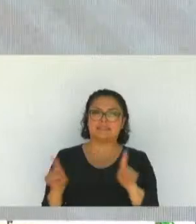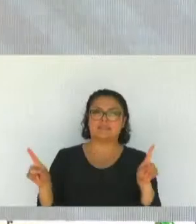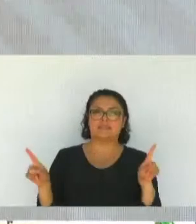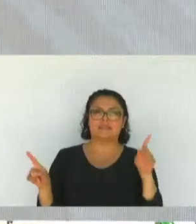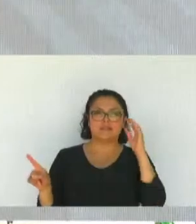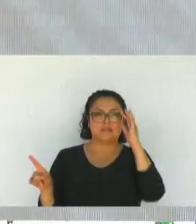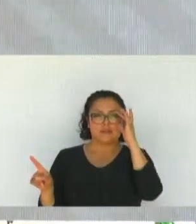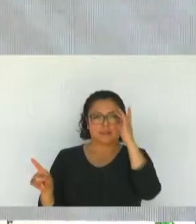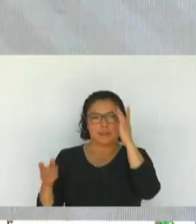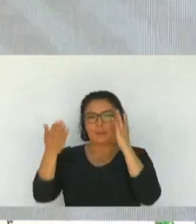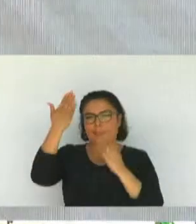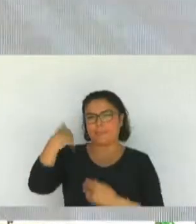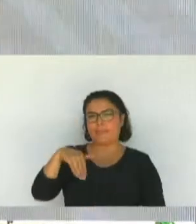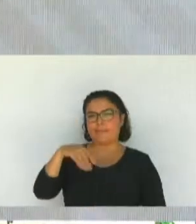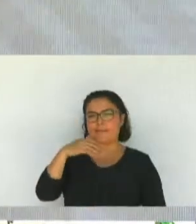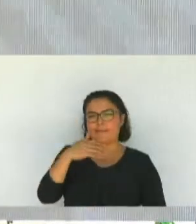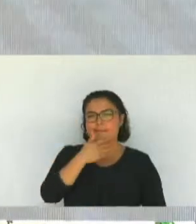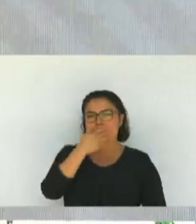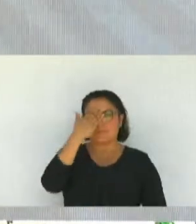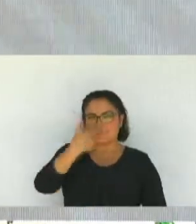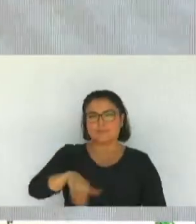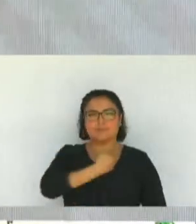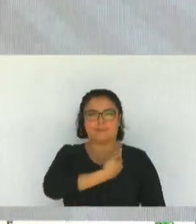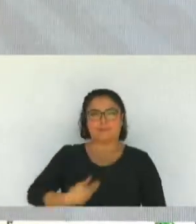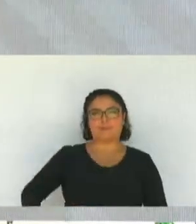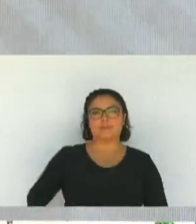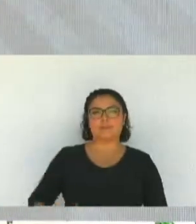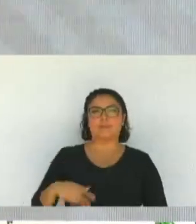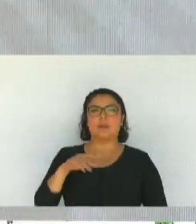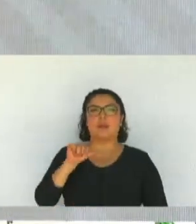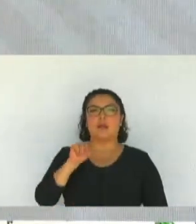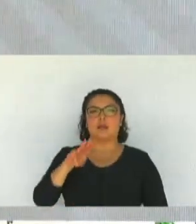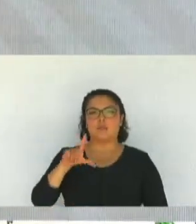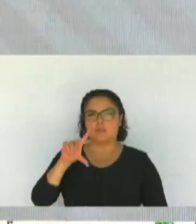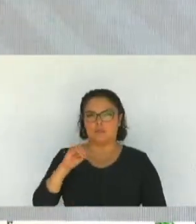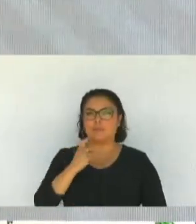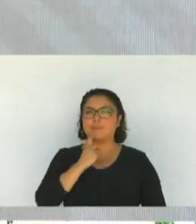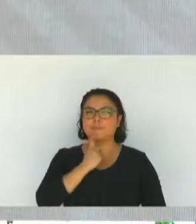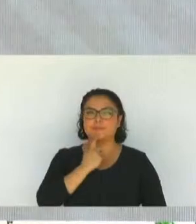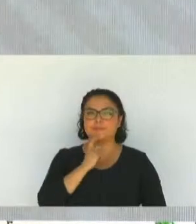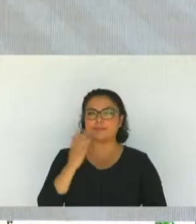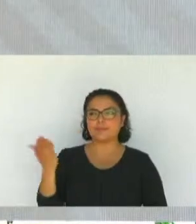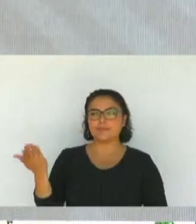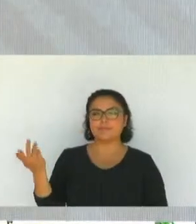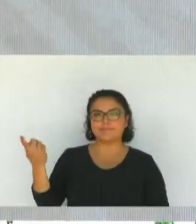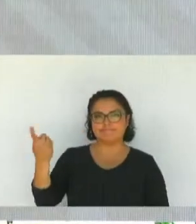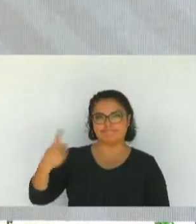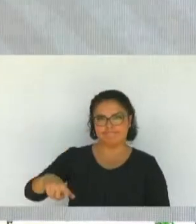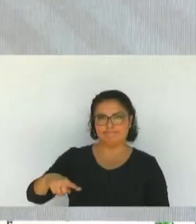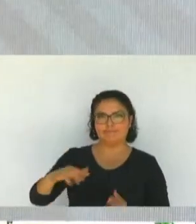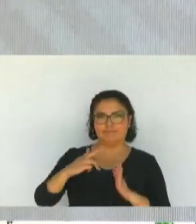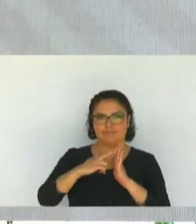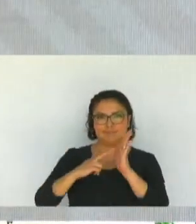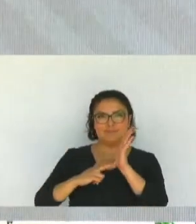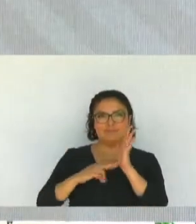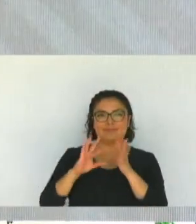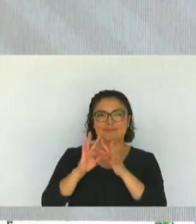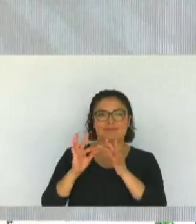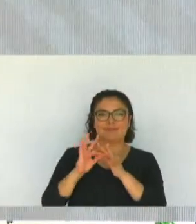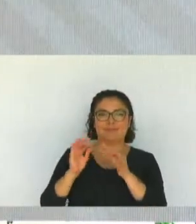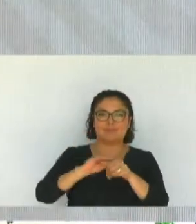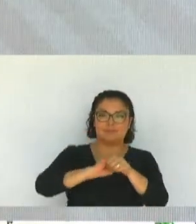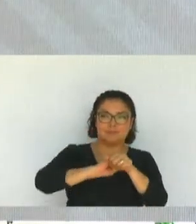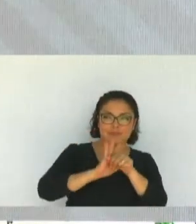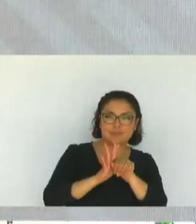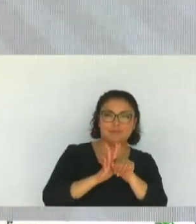presidente López Obrador puso en el centro de todas las decisiones, sobre todo de carácter económico, que se llevaron a cabo durante la pandemia